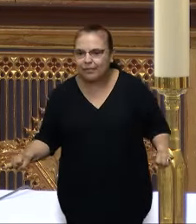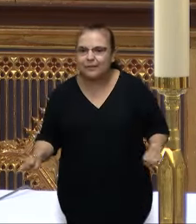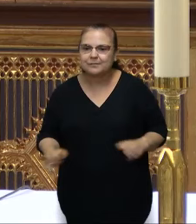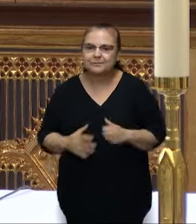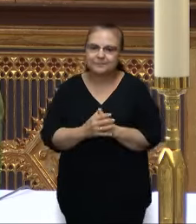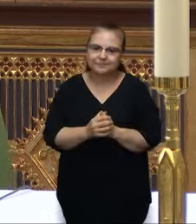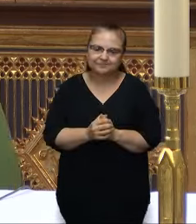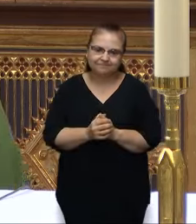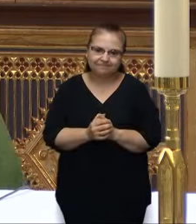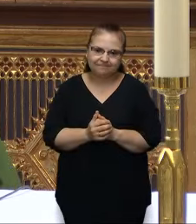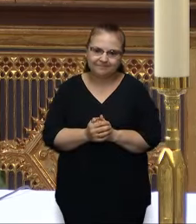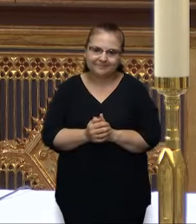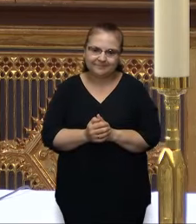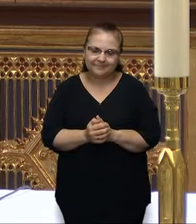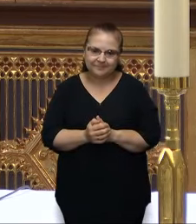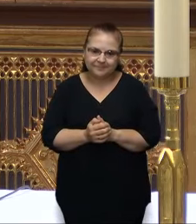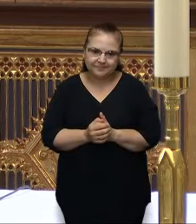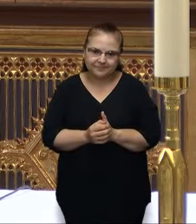Paz